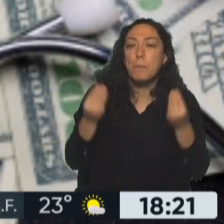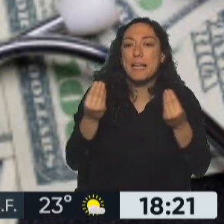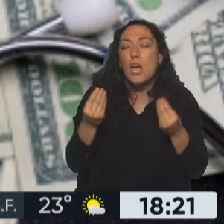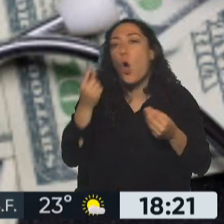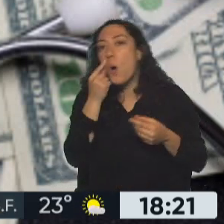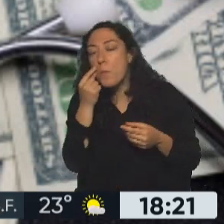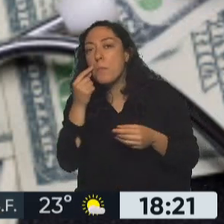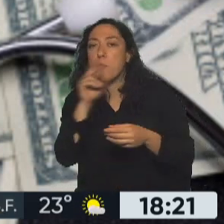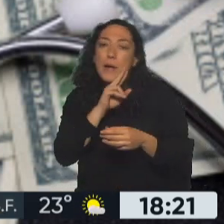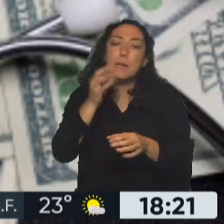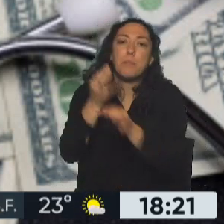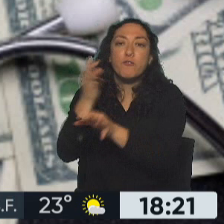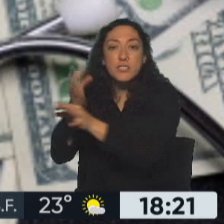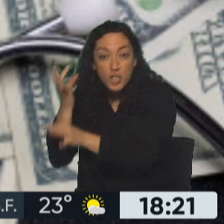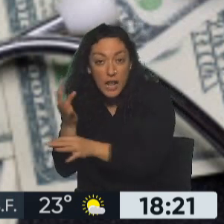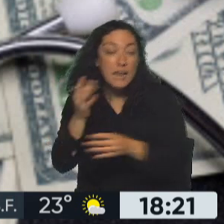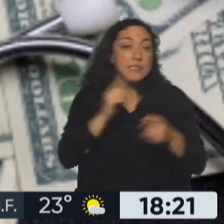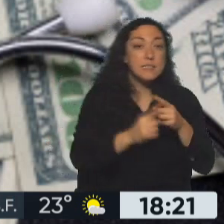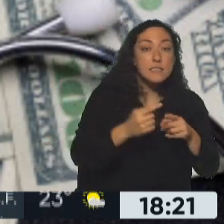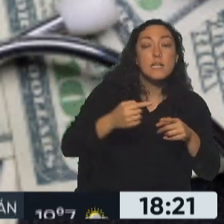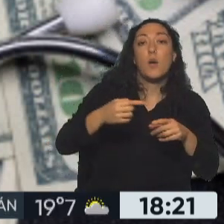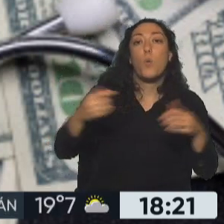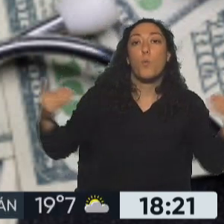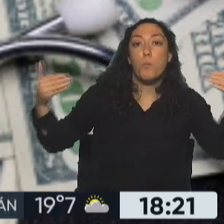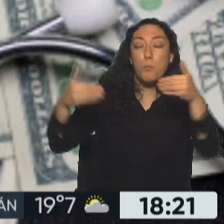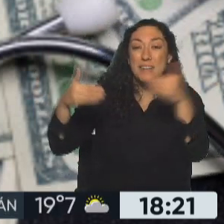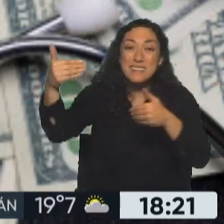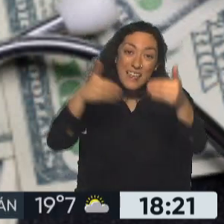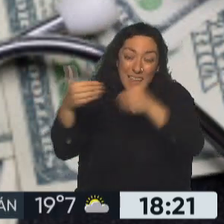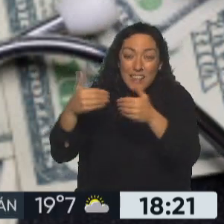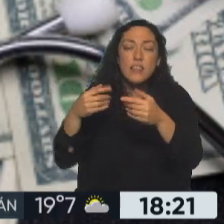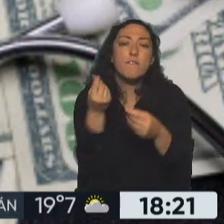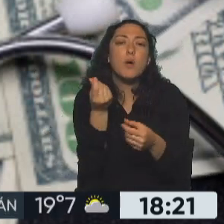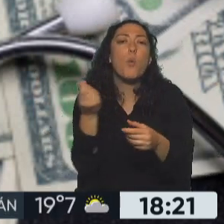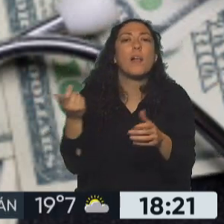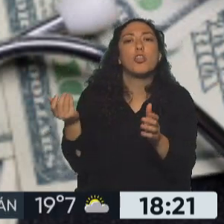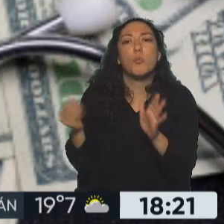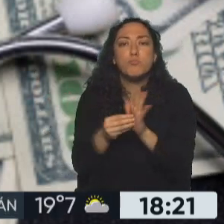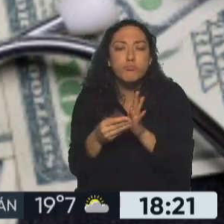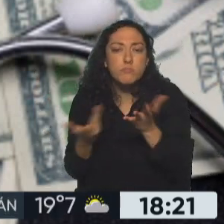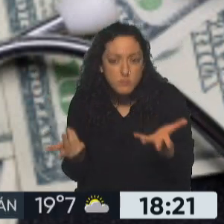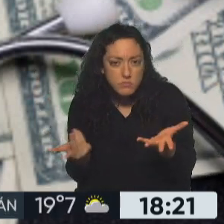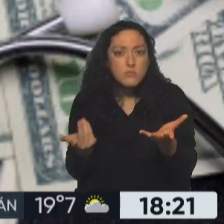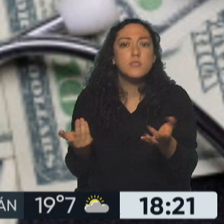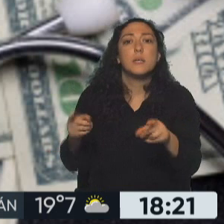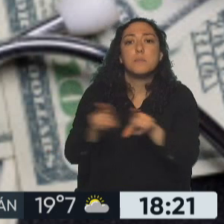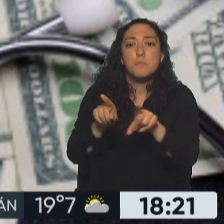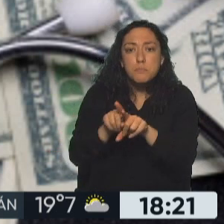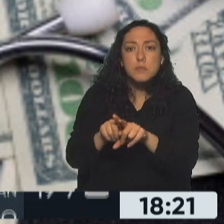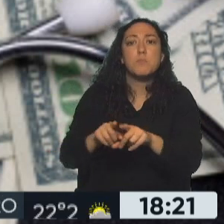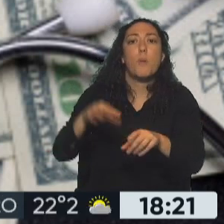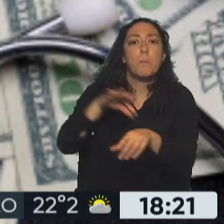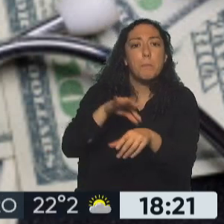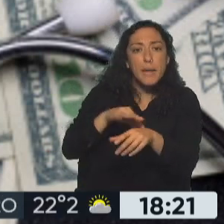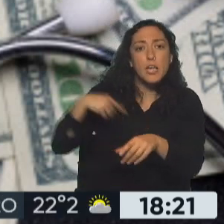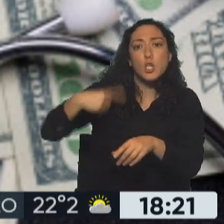profesional como paciente puedan pactar los honorarios a pagar. Los círculos médicos continuarán con sus tareas habituales, a excepción de lo anteriormente expresado. Es decir,